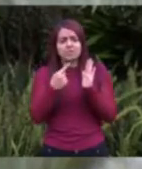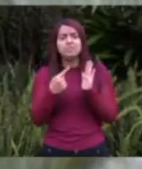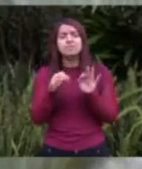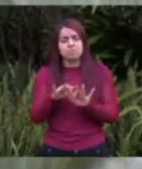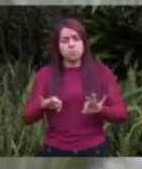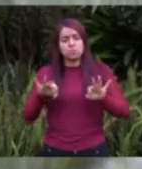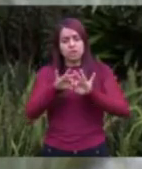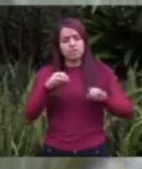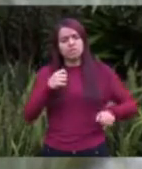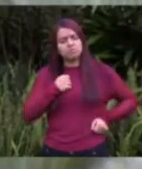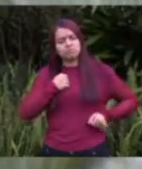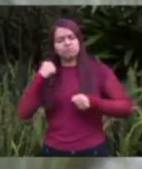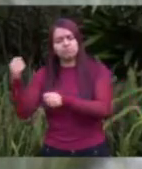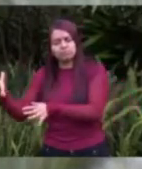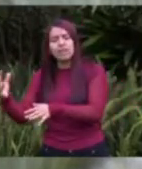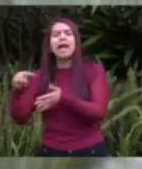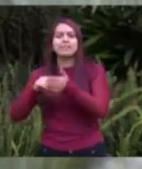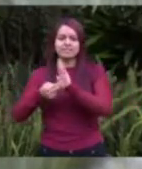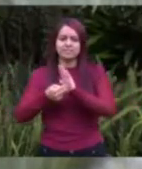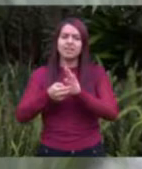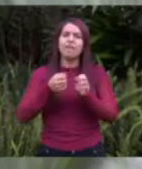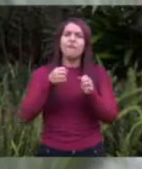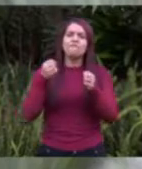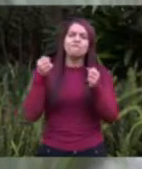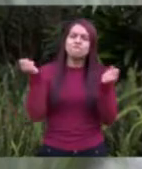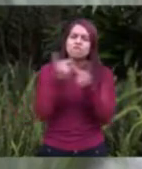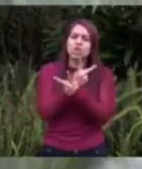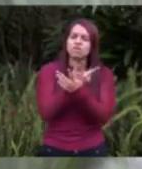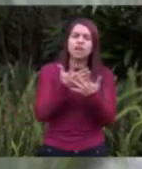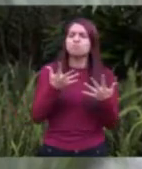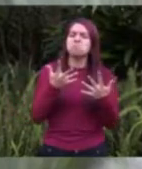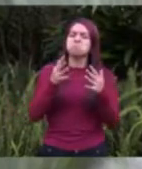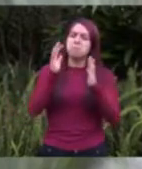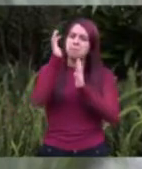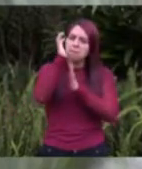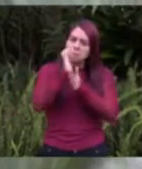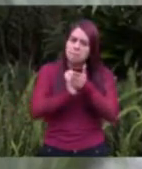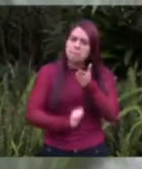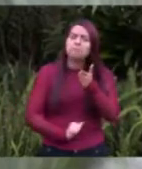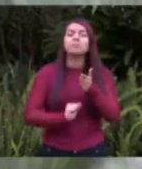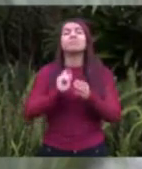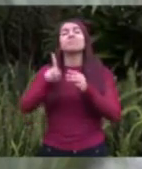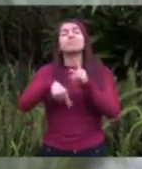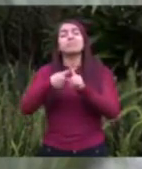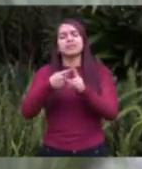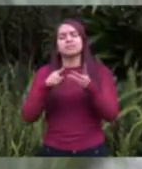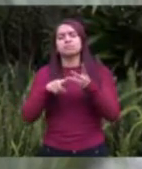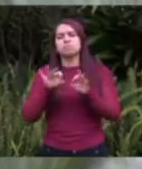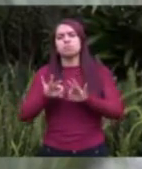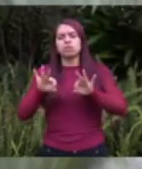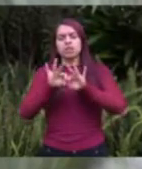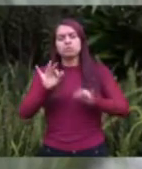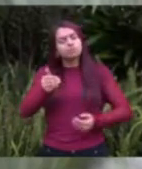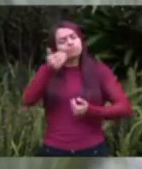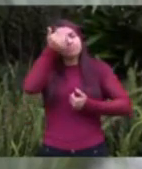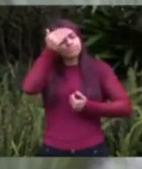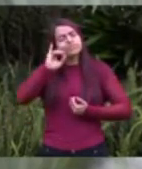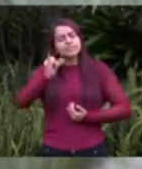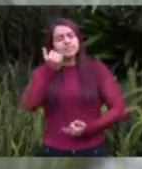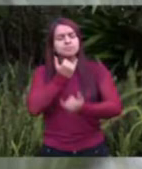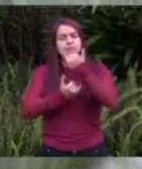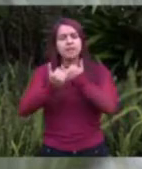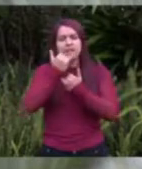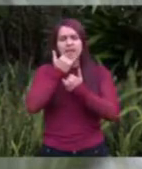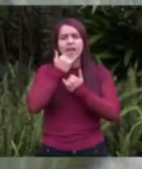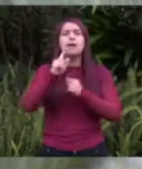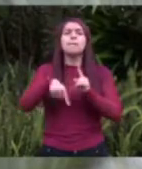la reducción de la violencia. En segundo lugar, el reconocimiento de responsabilidades y el perdón. Tres eventos,